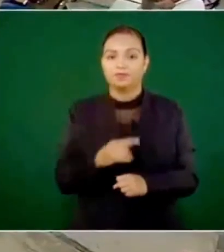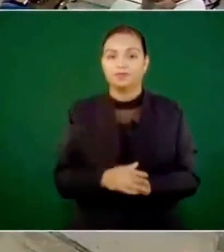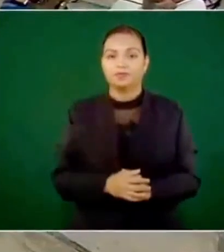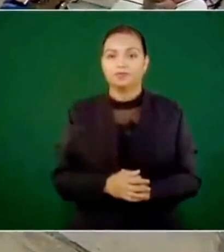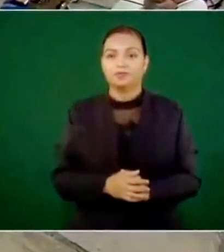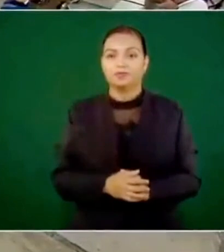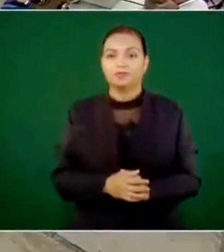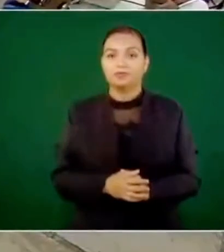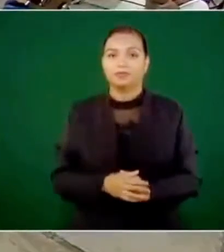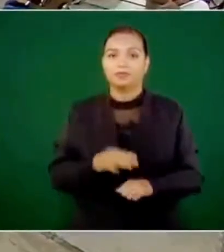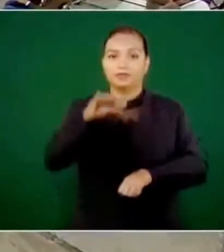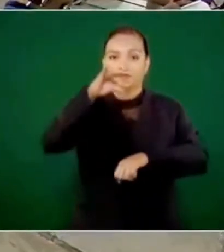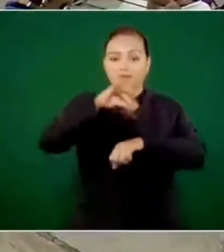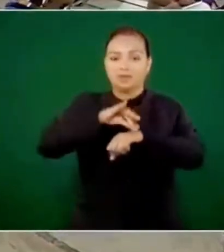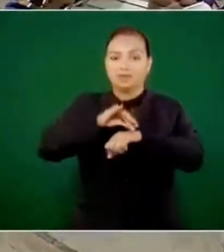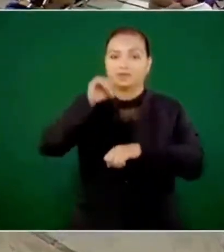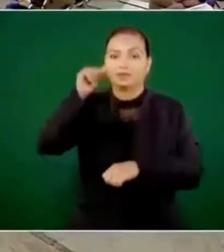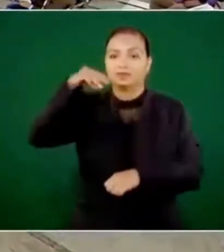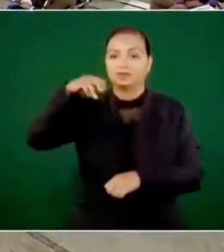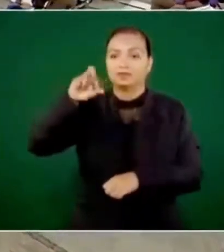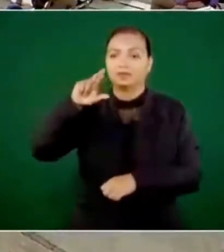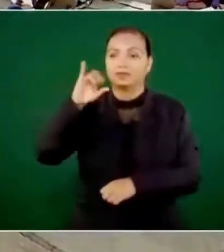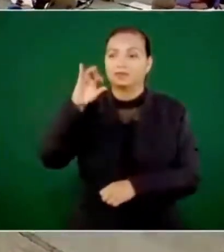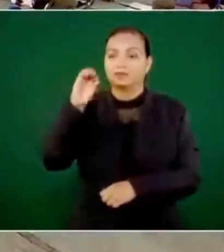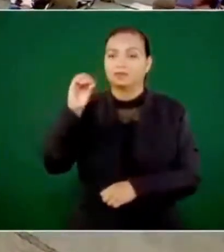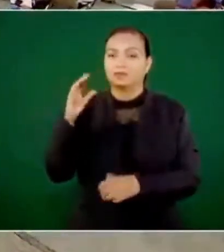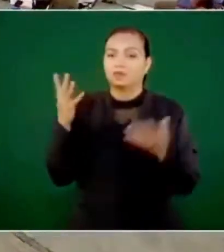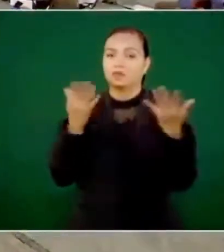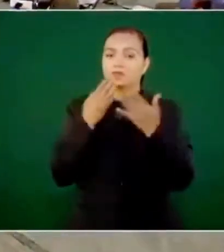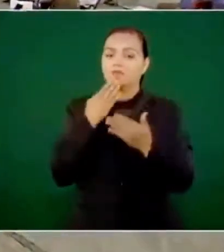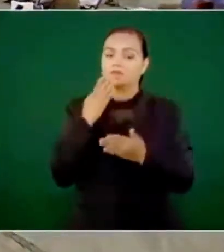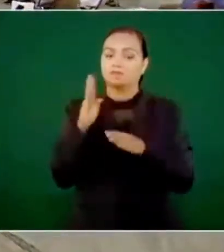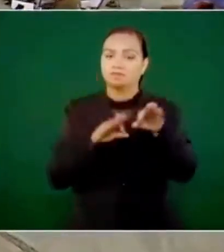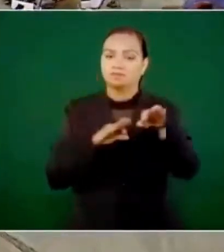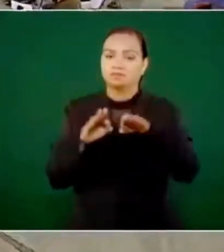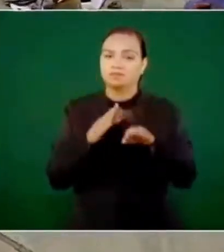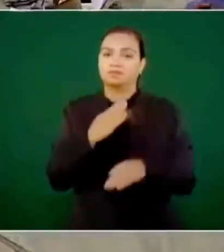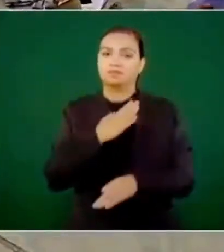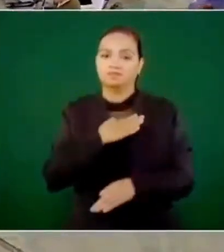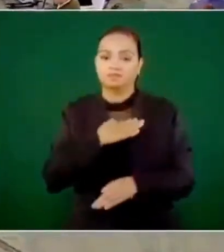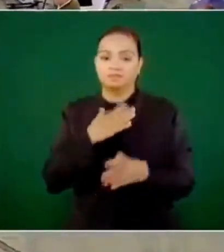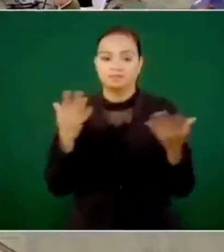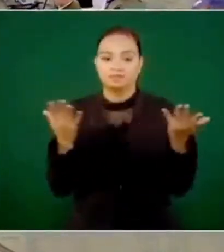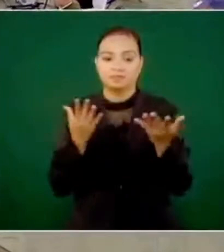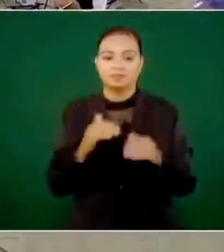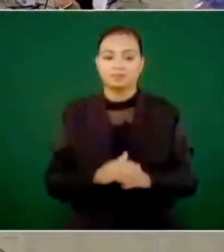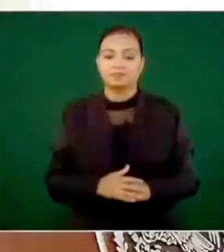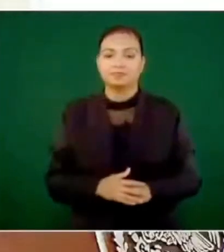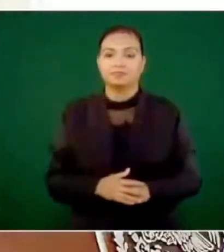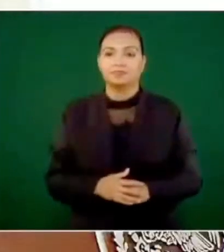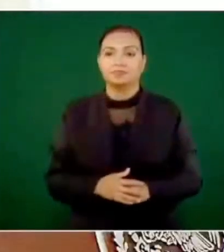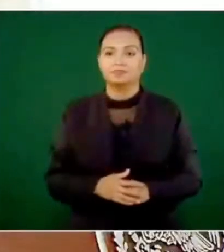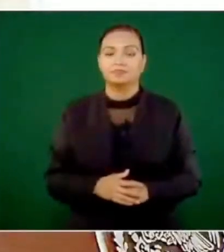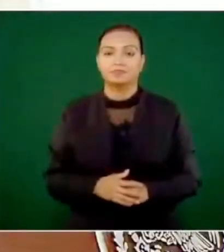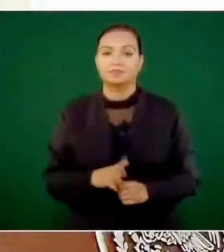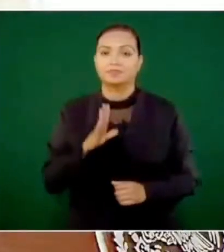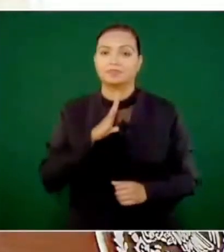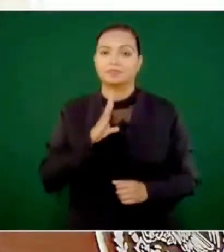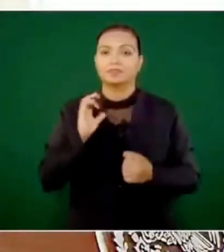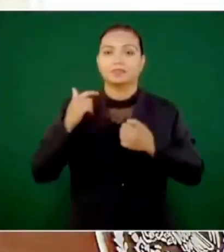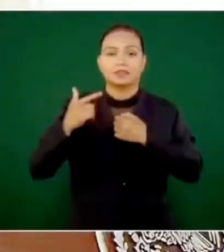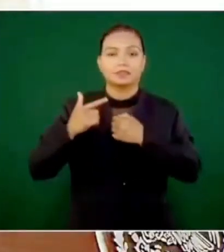el doctor Américo está haciendo un buen trabajo. Y hay algo